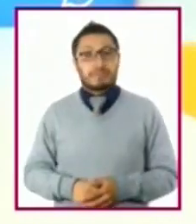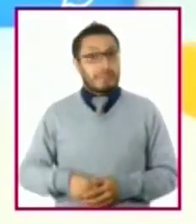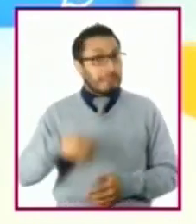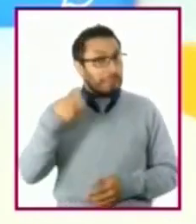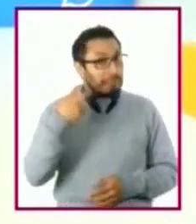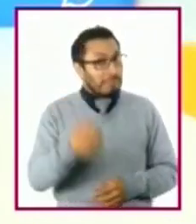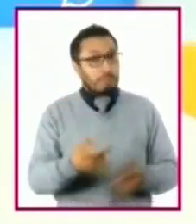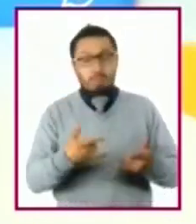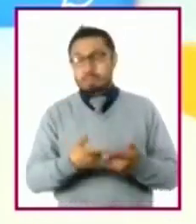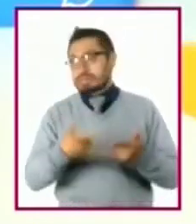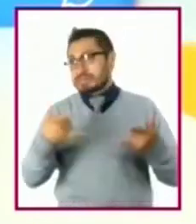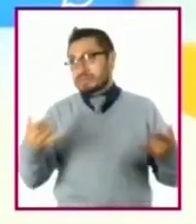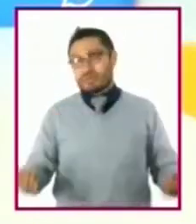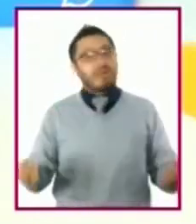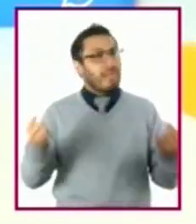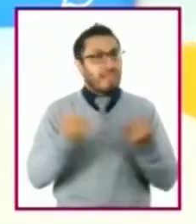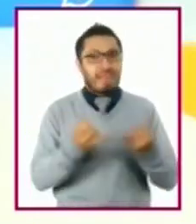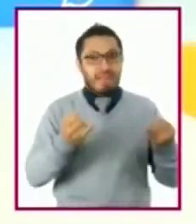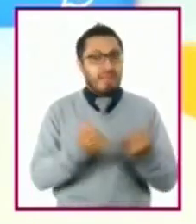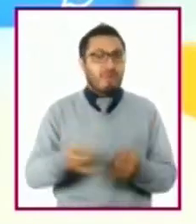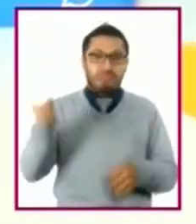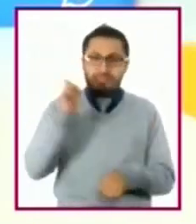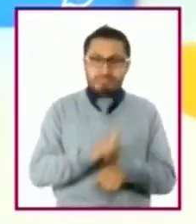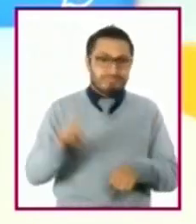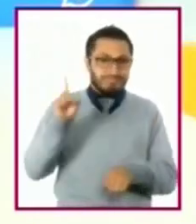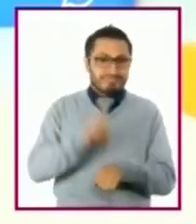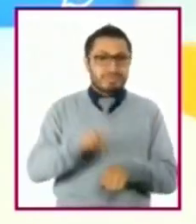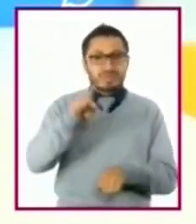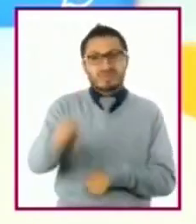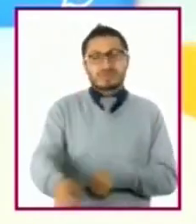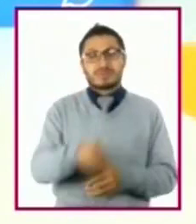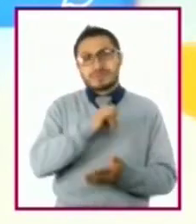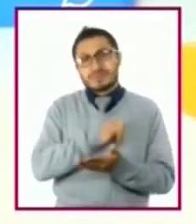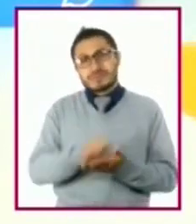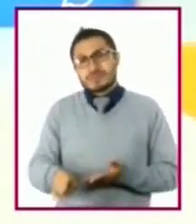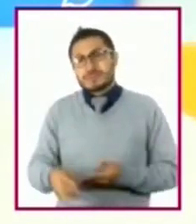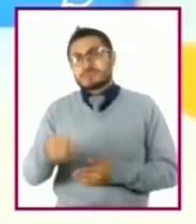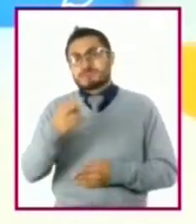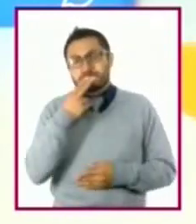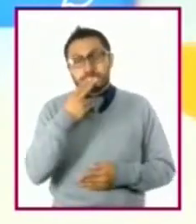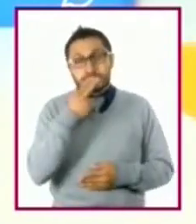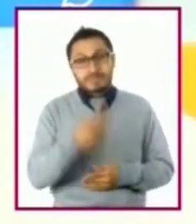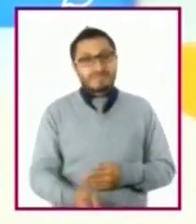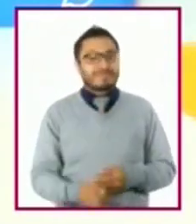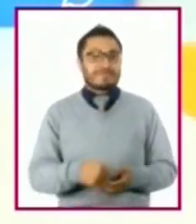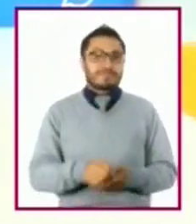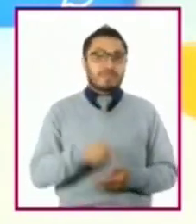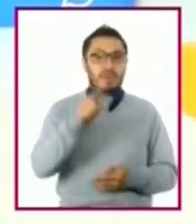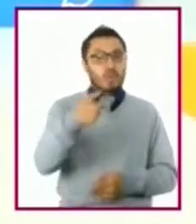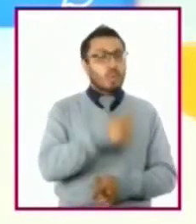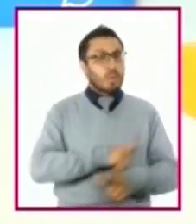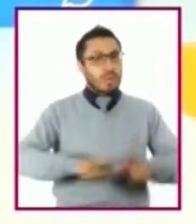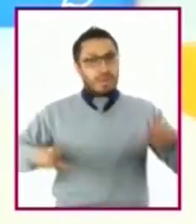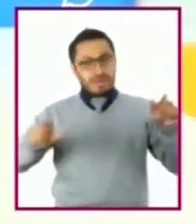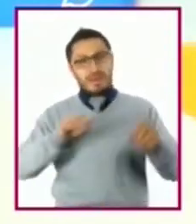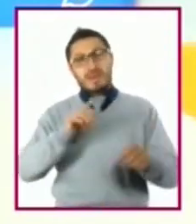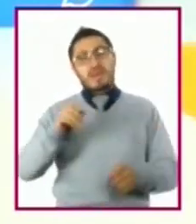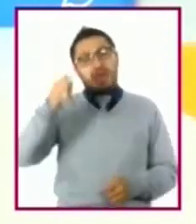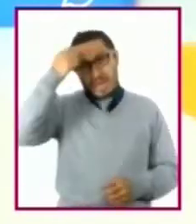días tienes que tomar decisiones y ejercer tu libertad, tomando en cuenta qué es lo mejor para ti, tus